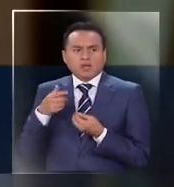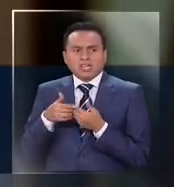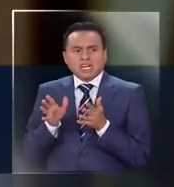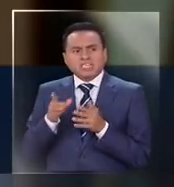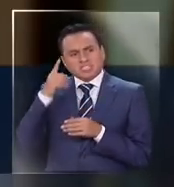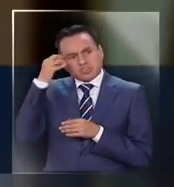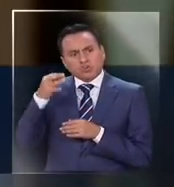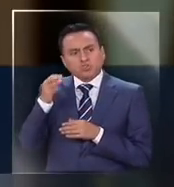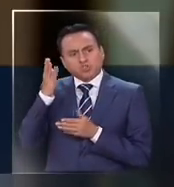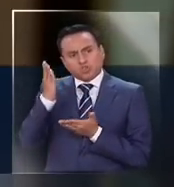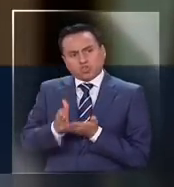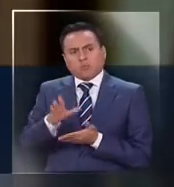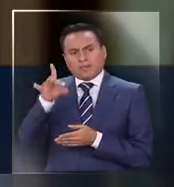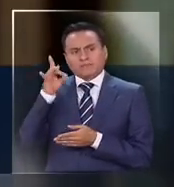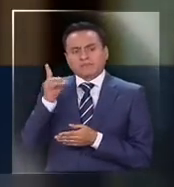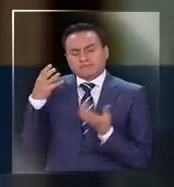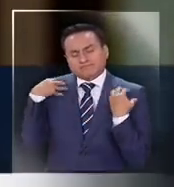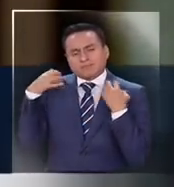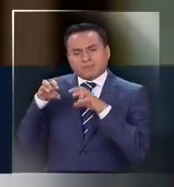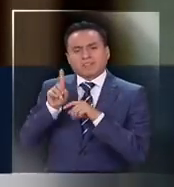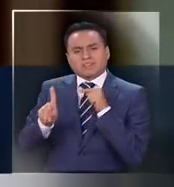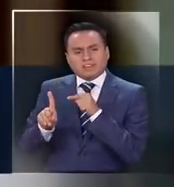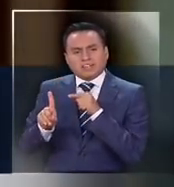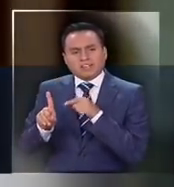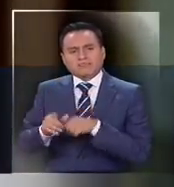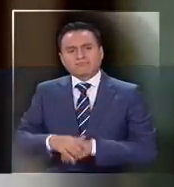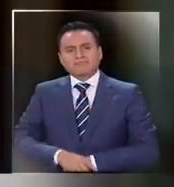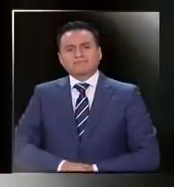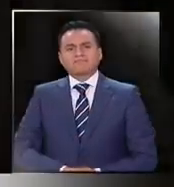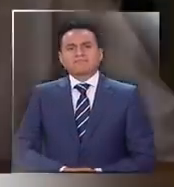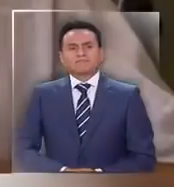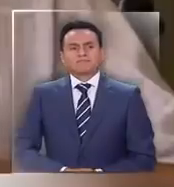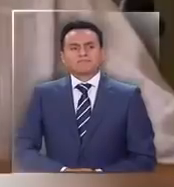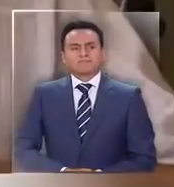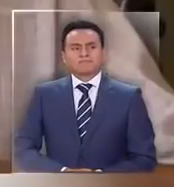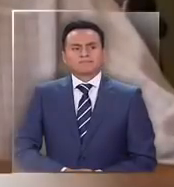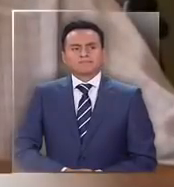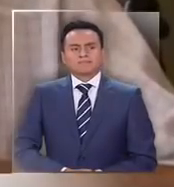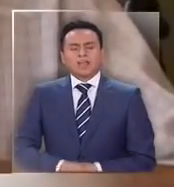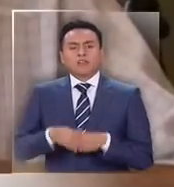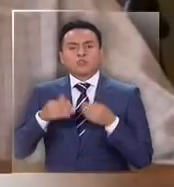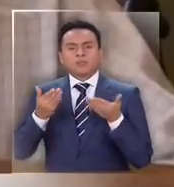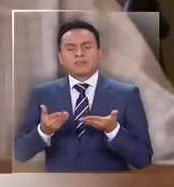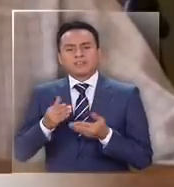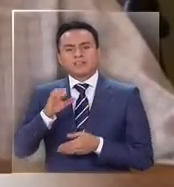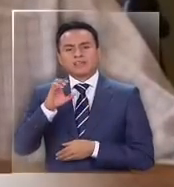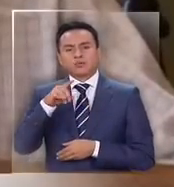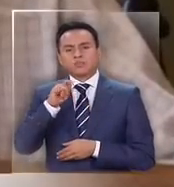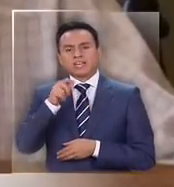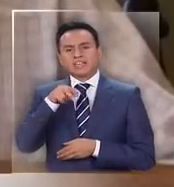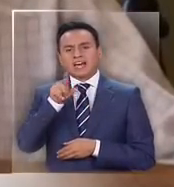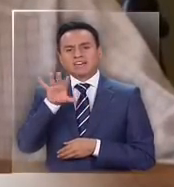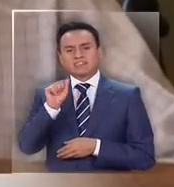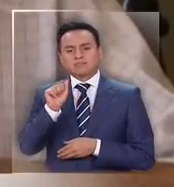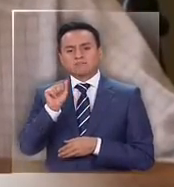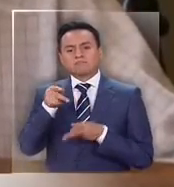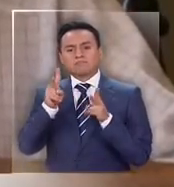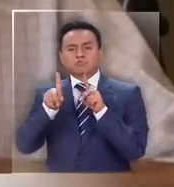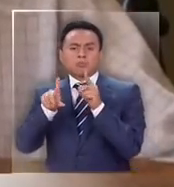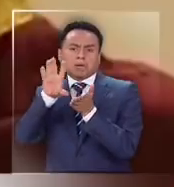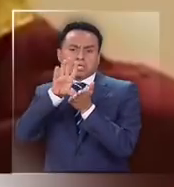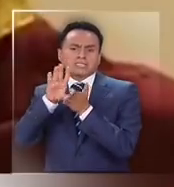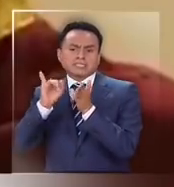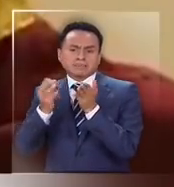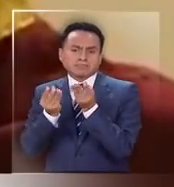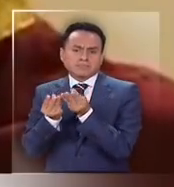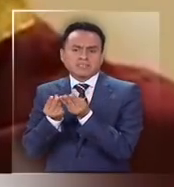whatever choices are made, they're up to him. Actualmente, la eutanasia, permitida en pocos países, es uno